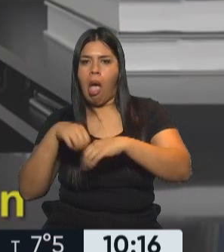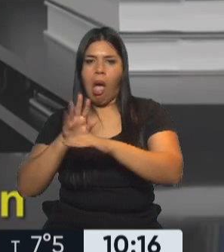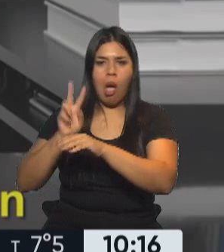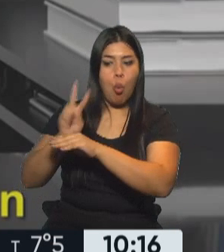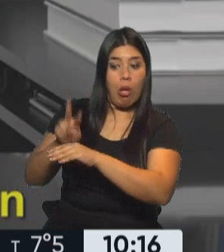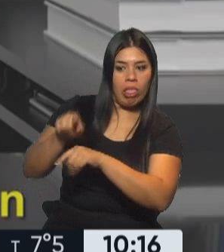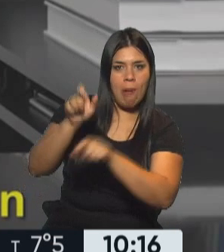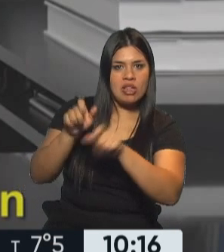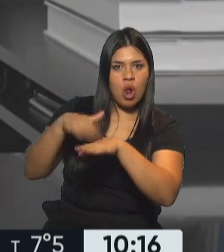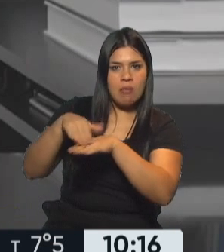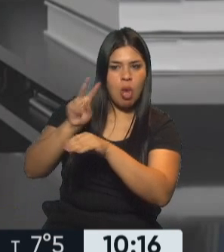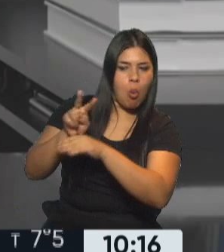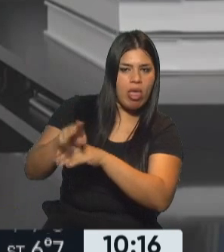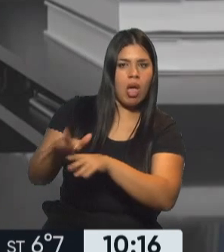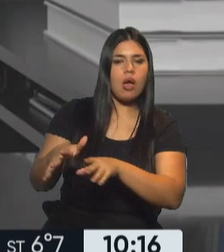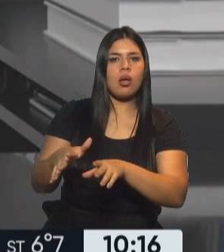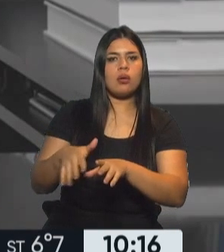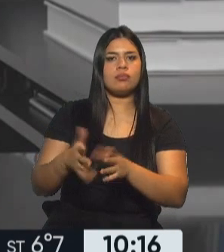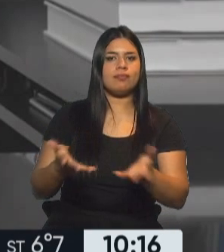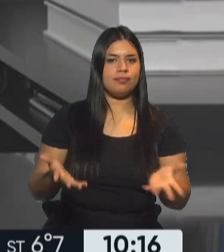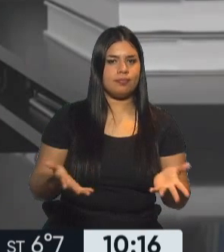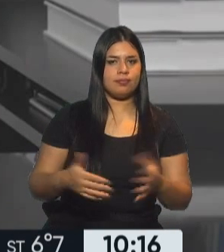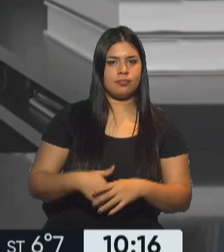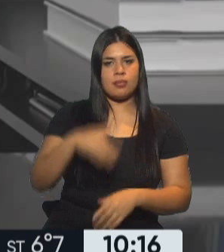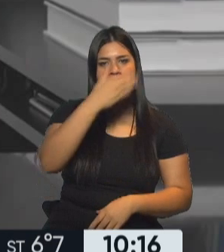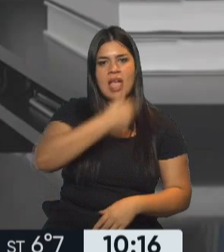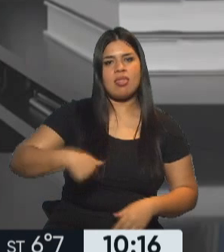impide llegar a la justicia.